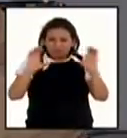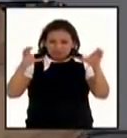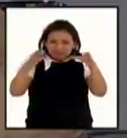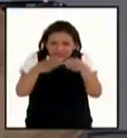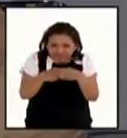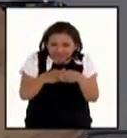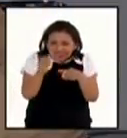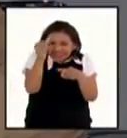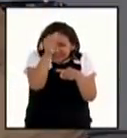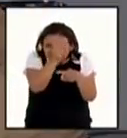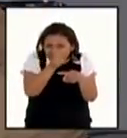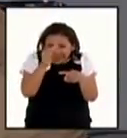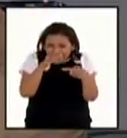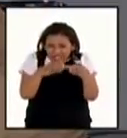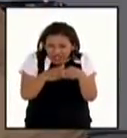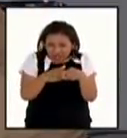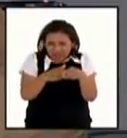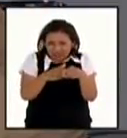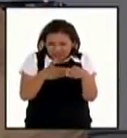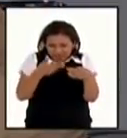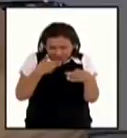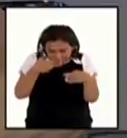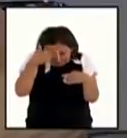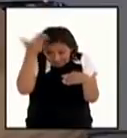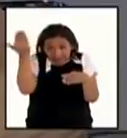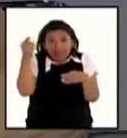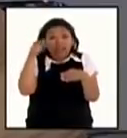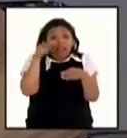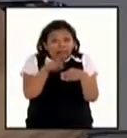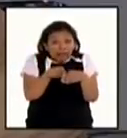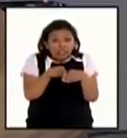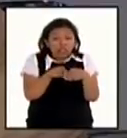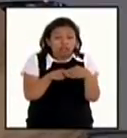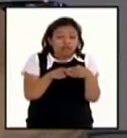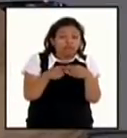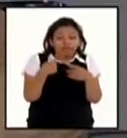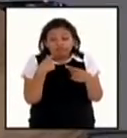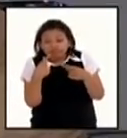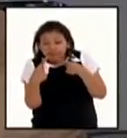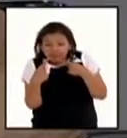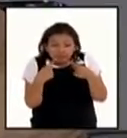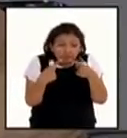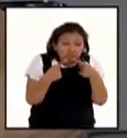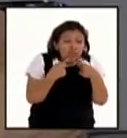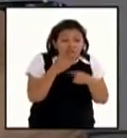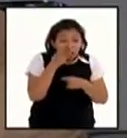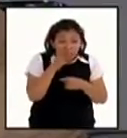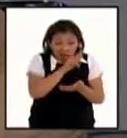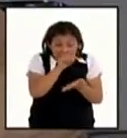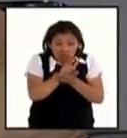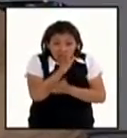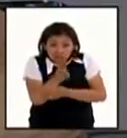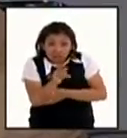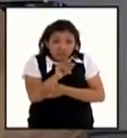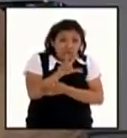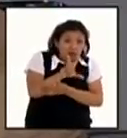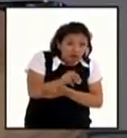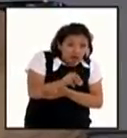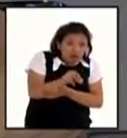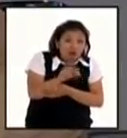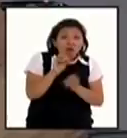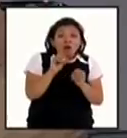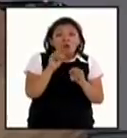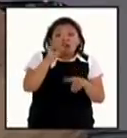sacerdotes musulmanes que son los que resuelven si se aprueba o no una ley, pueden